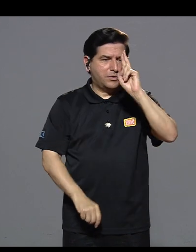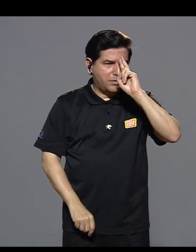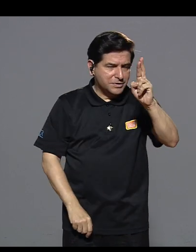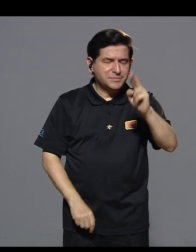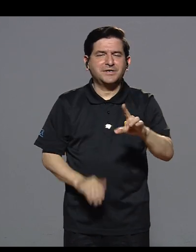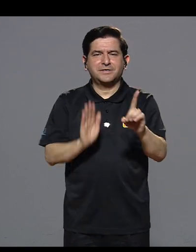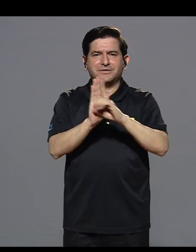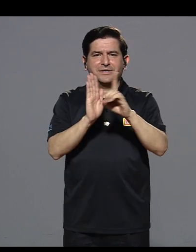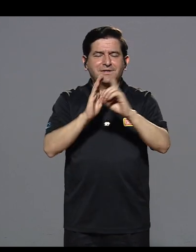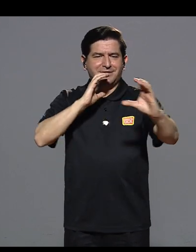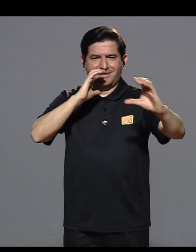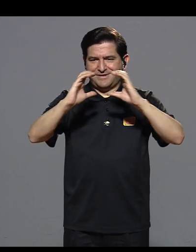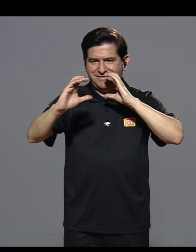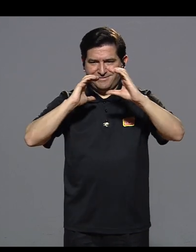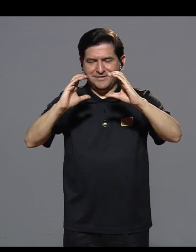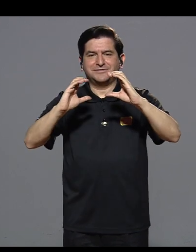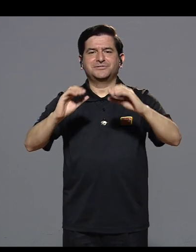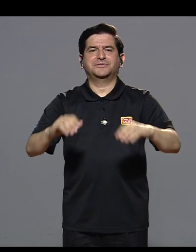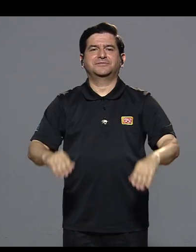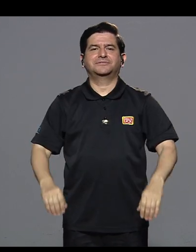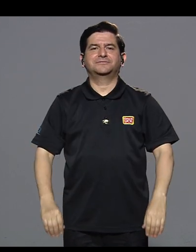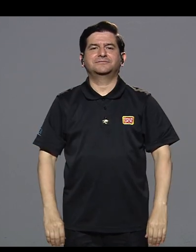del respeto al derecho de la comunicación.